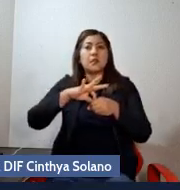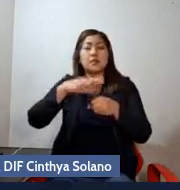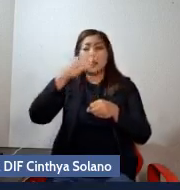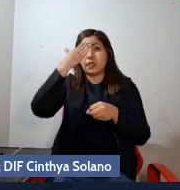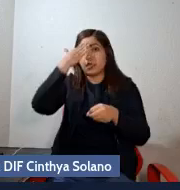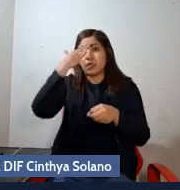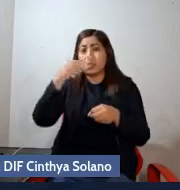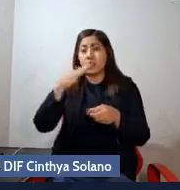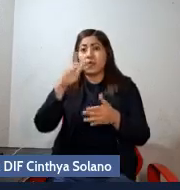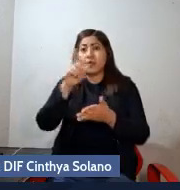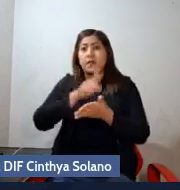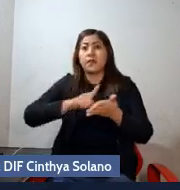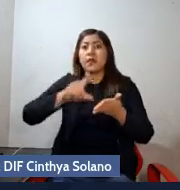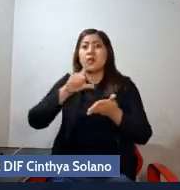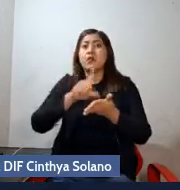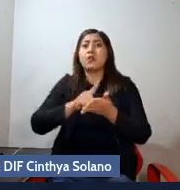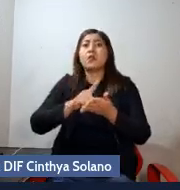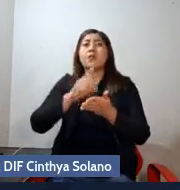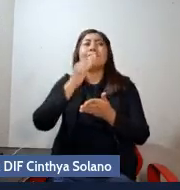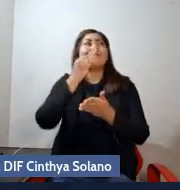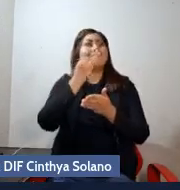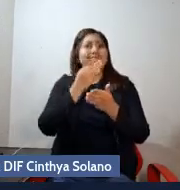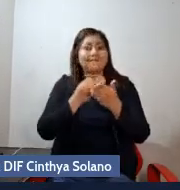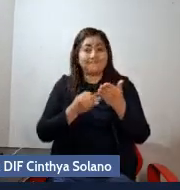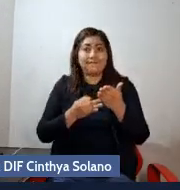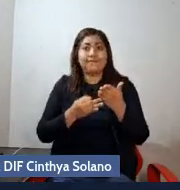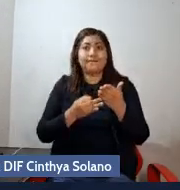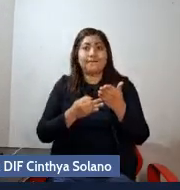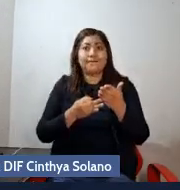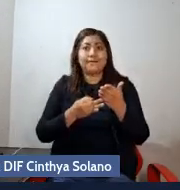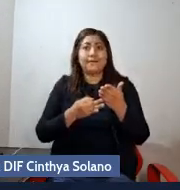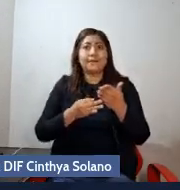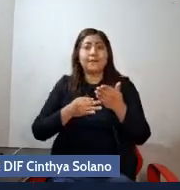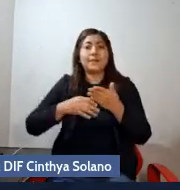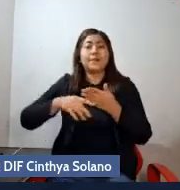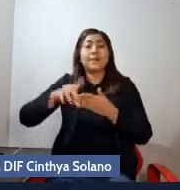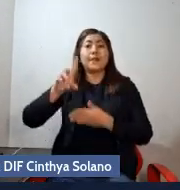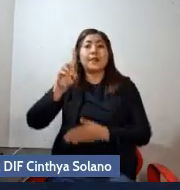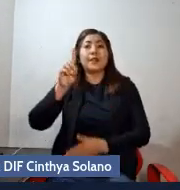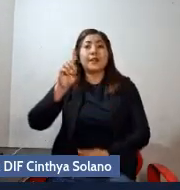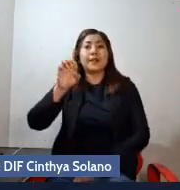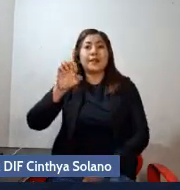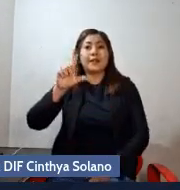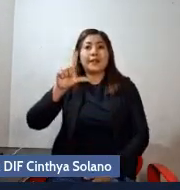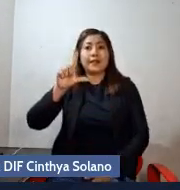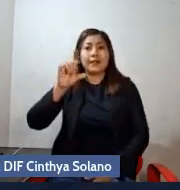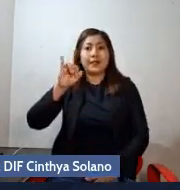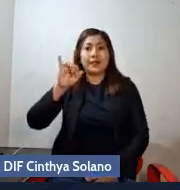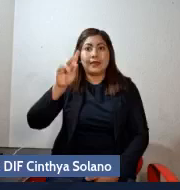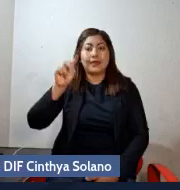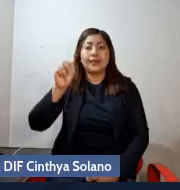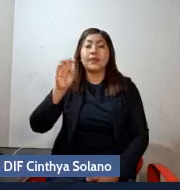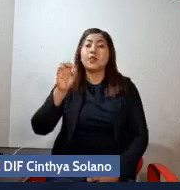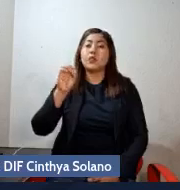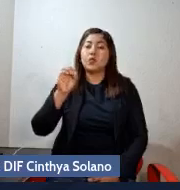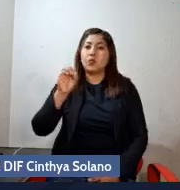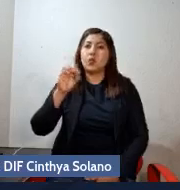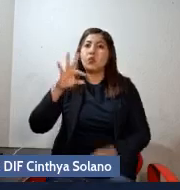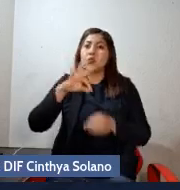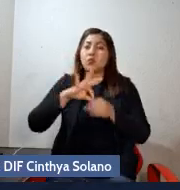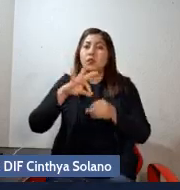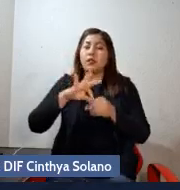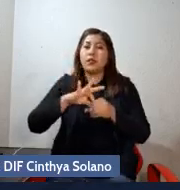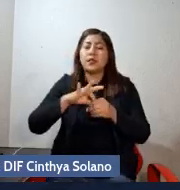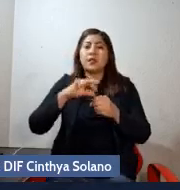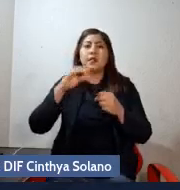está cometiendo delito electoral. Si bien no nos dice si estamos hablando de la primera, de la segunda, de la